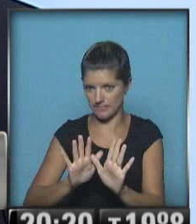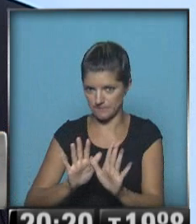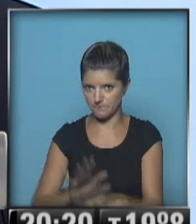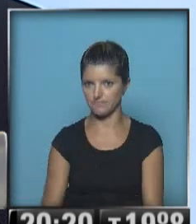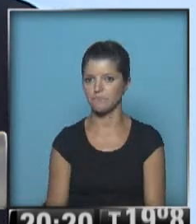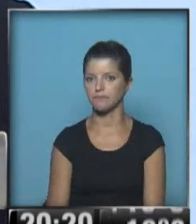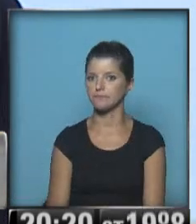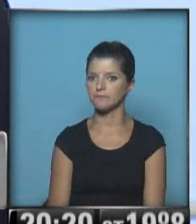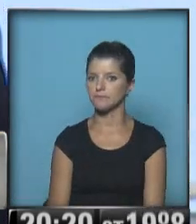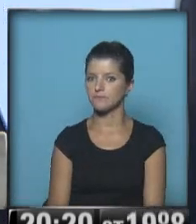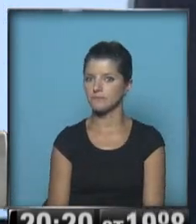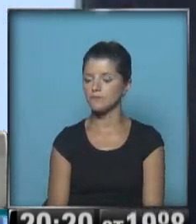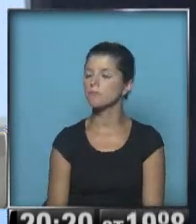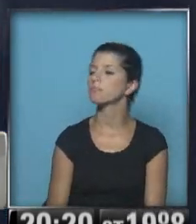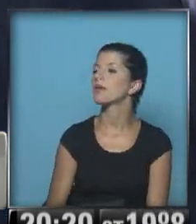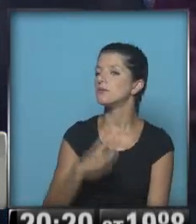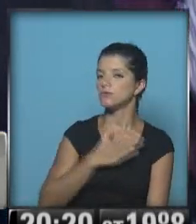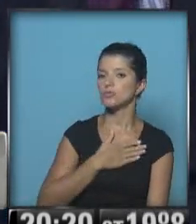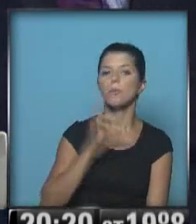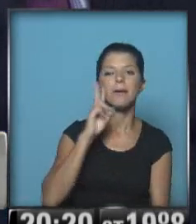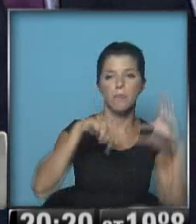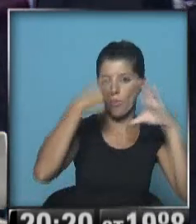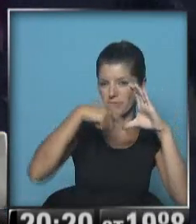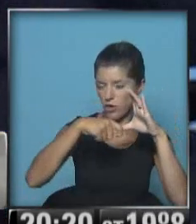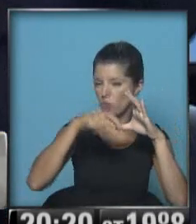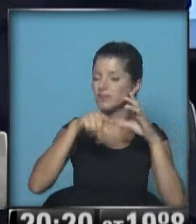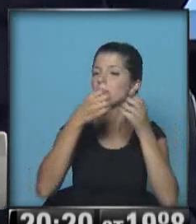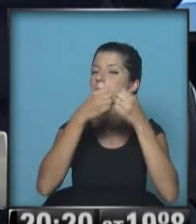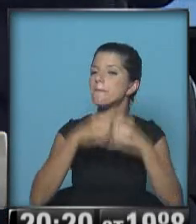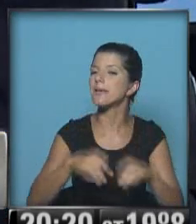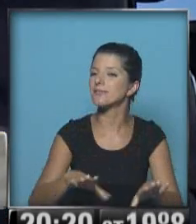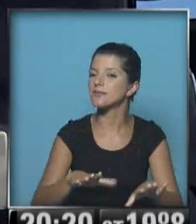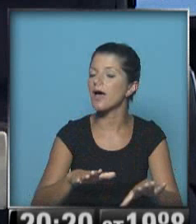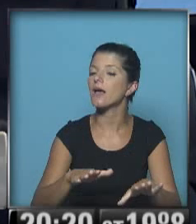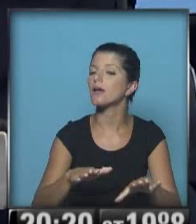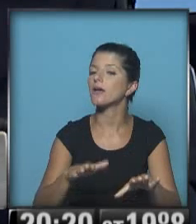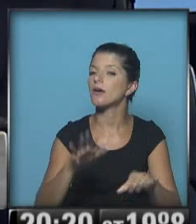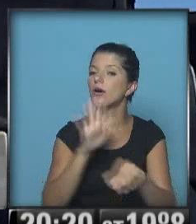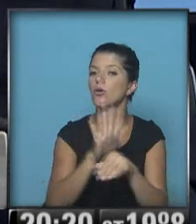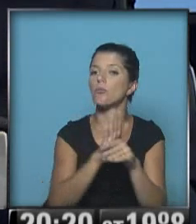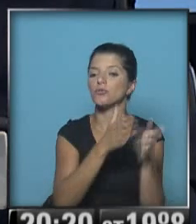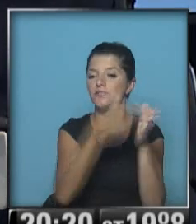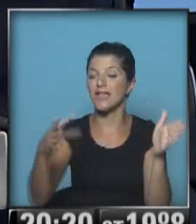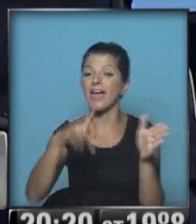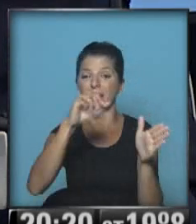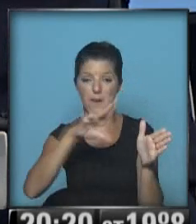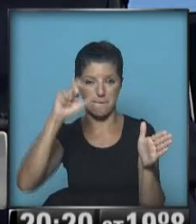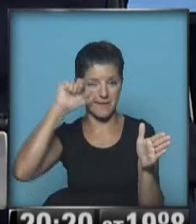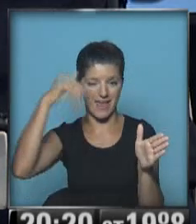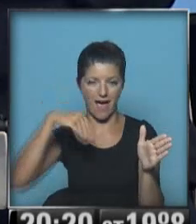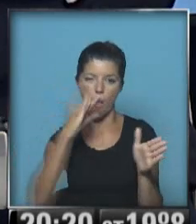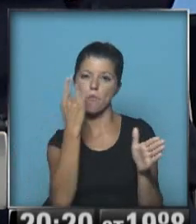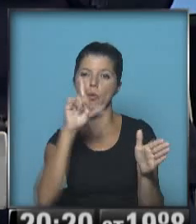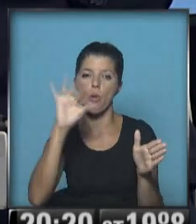es es sintomático porque estábamos viendo el video y el video comienza con el la parte final del preámbulo de la